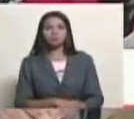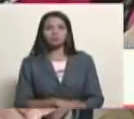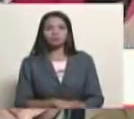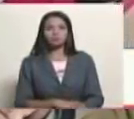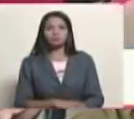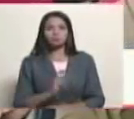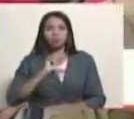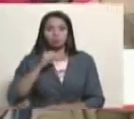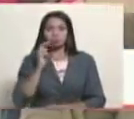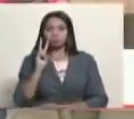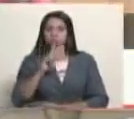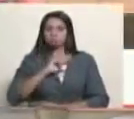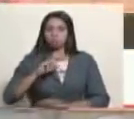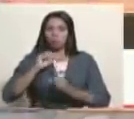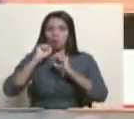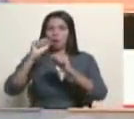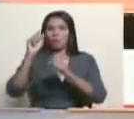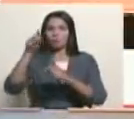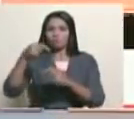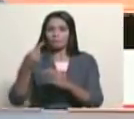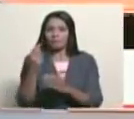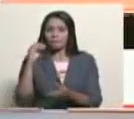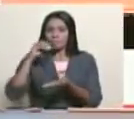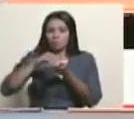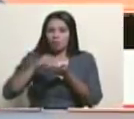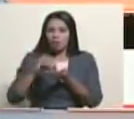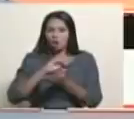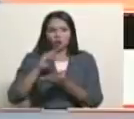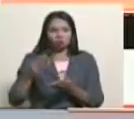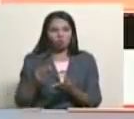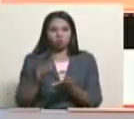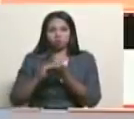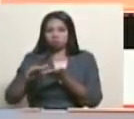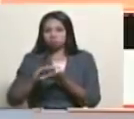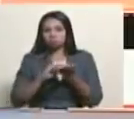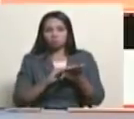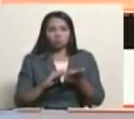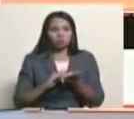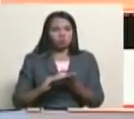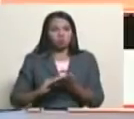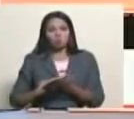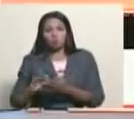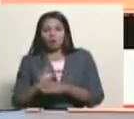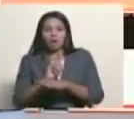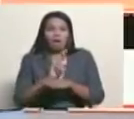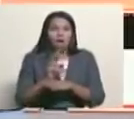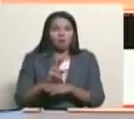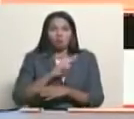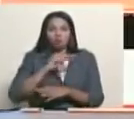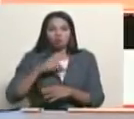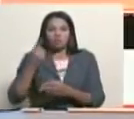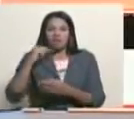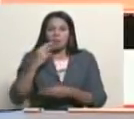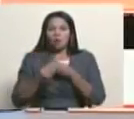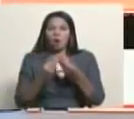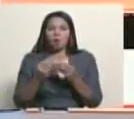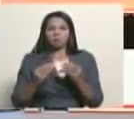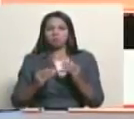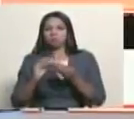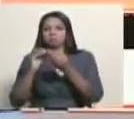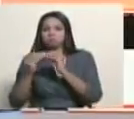que nosotros logramos sobreponernos, claro que logramos sobreponernos, claro que sí, claro que tenemos cómo